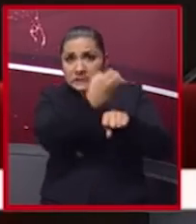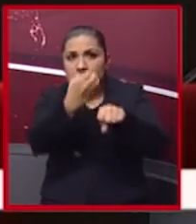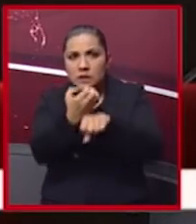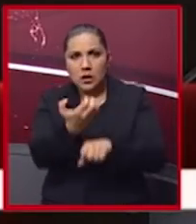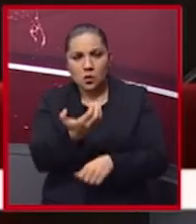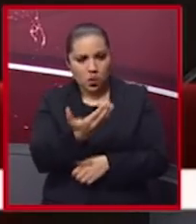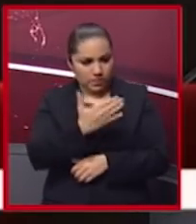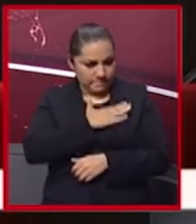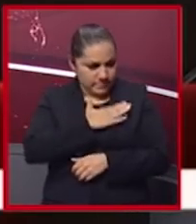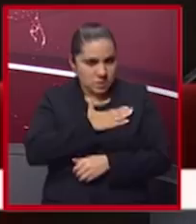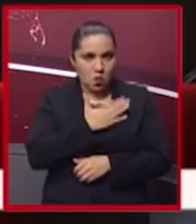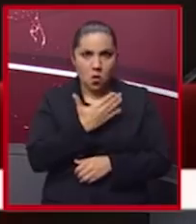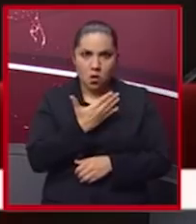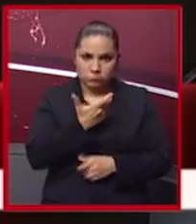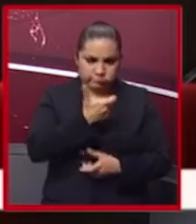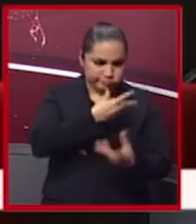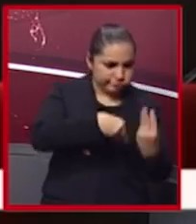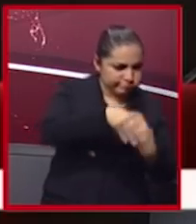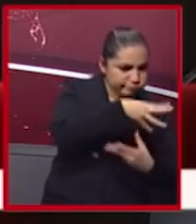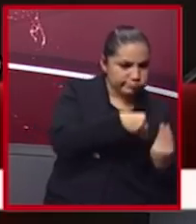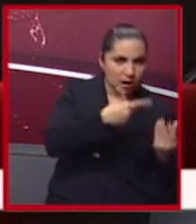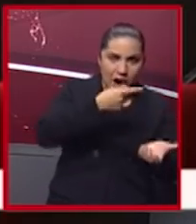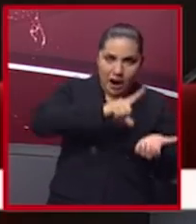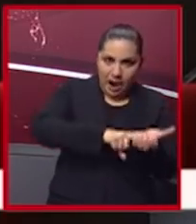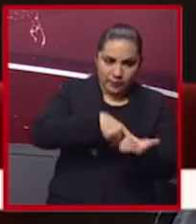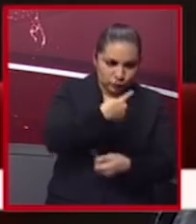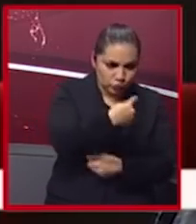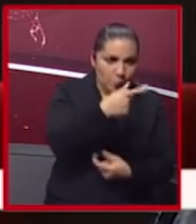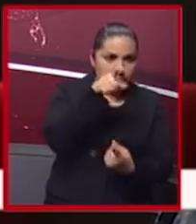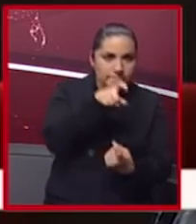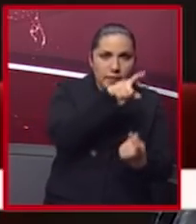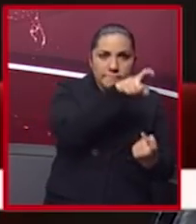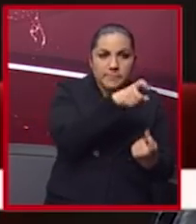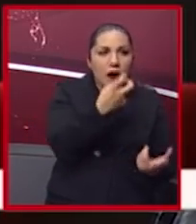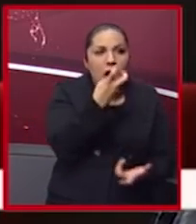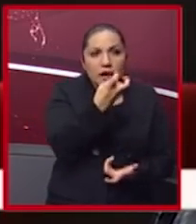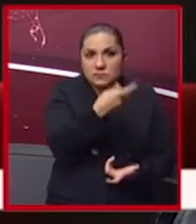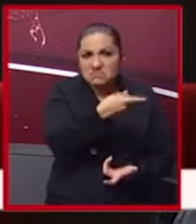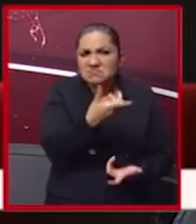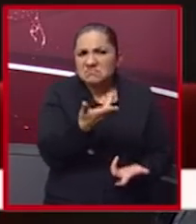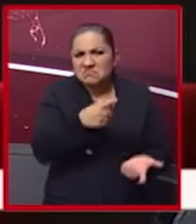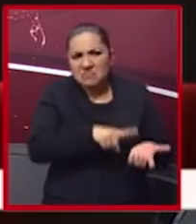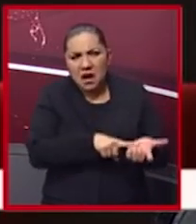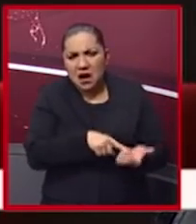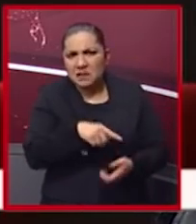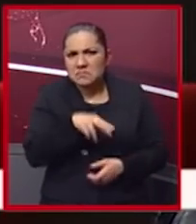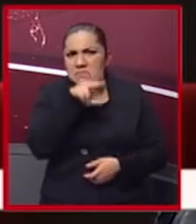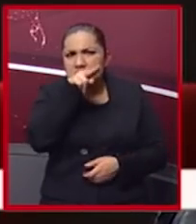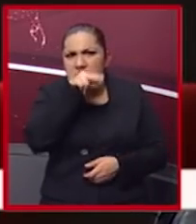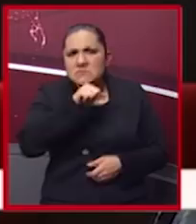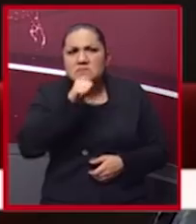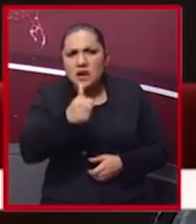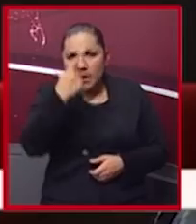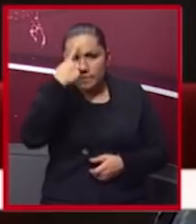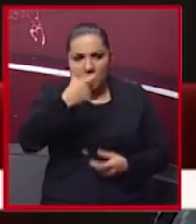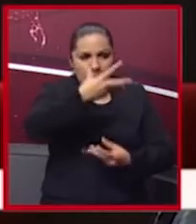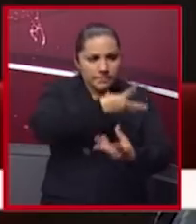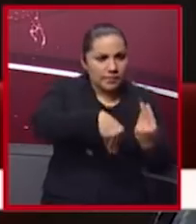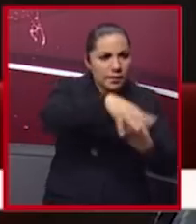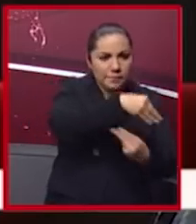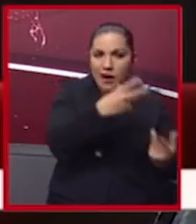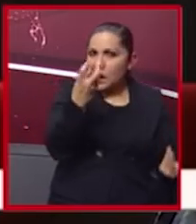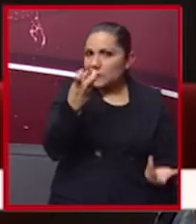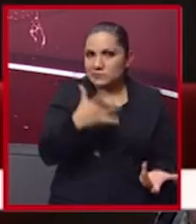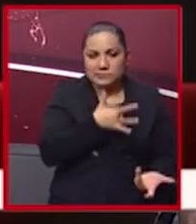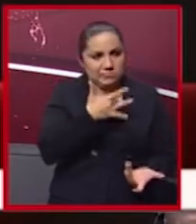de no incrementar su propia recaudación, pues no nos lleva a nada. Reitero nuestra preocupación desde la bancada de Movimiento Ciudadano, secretario,